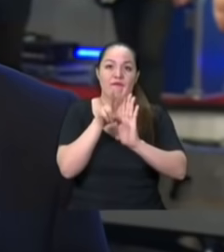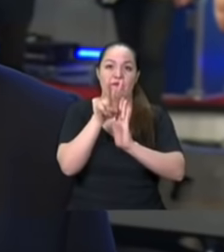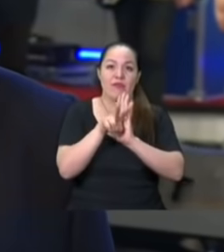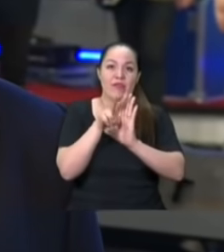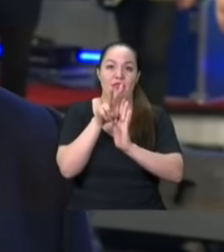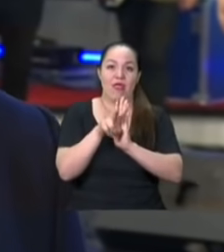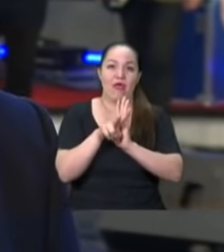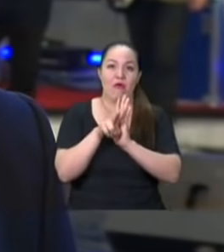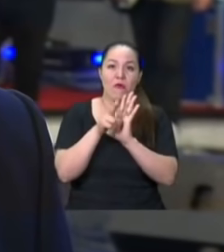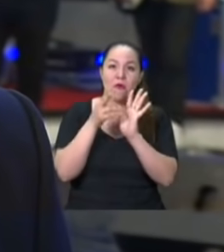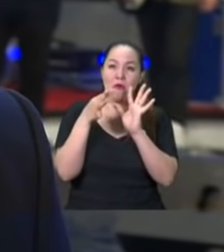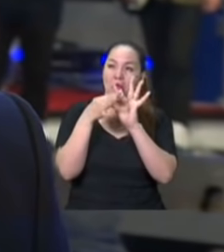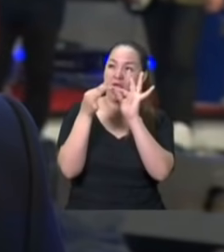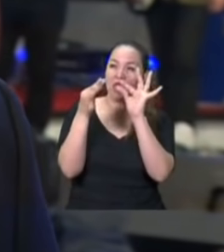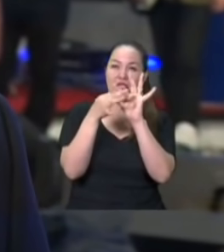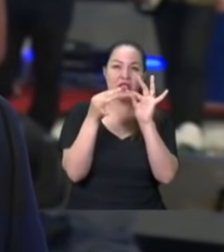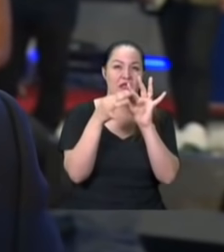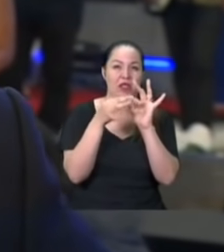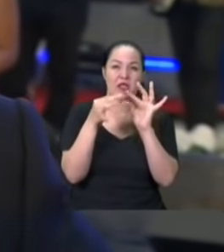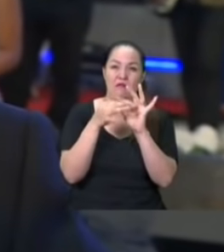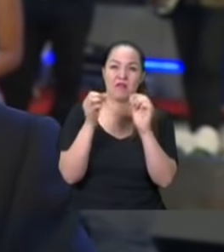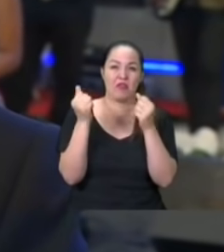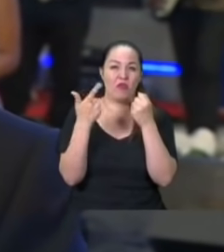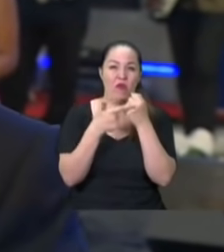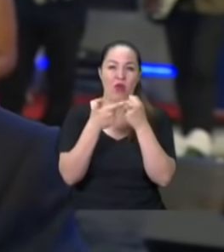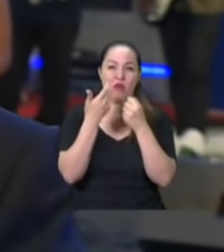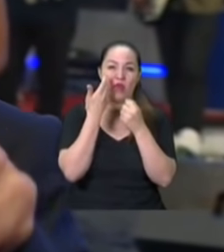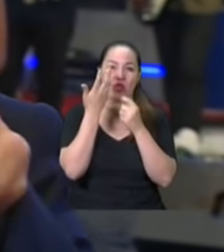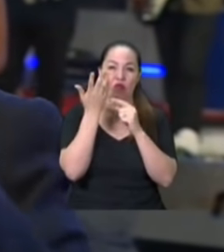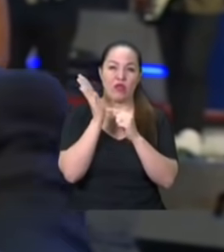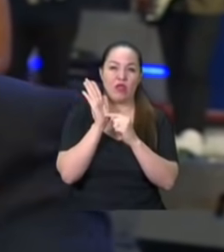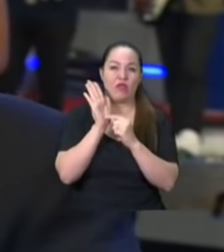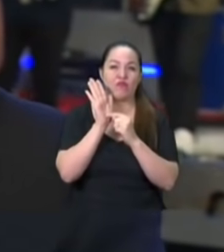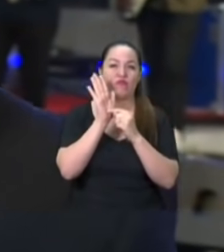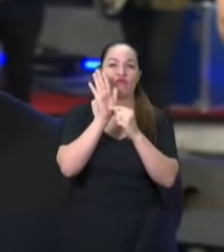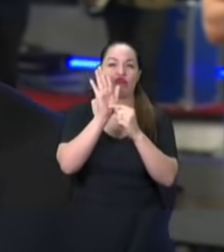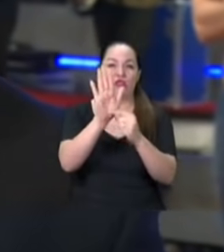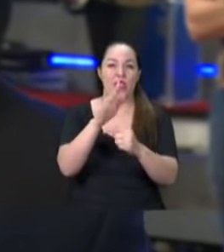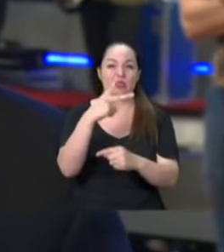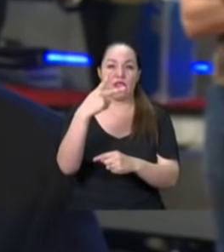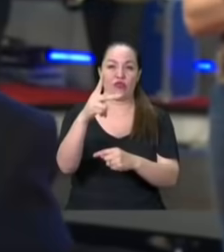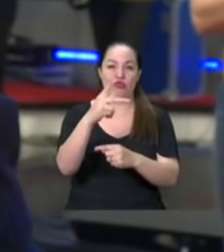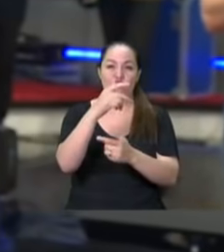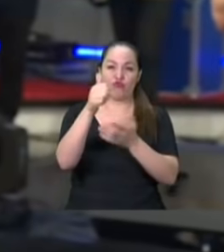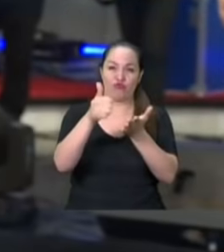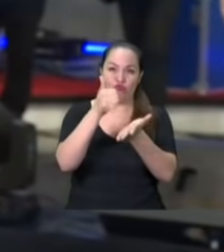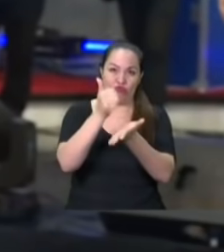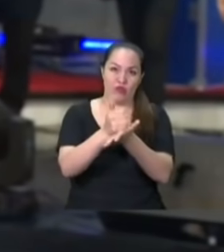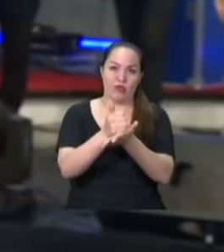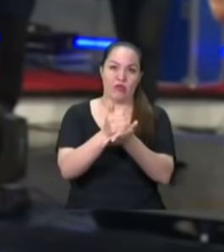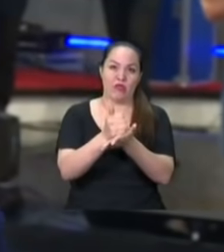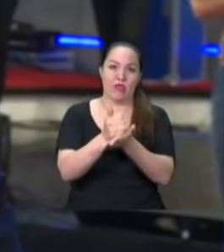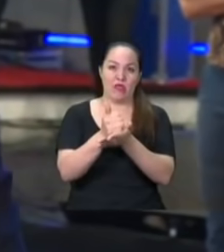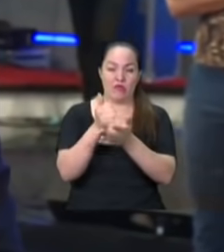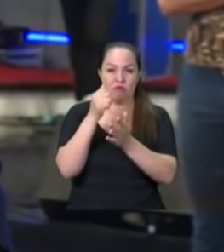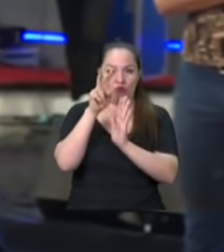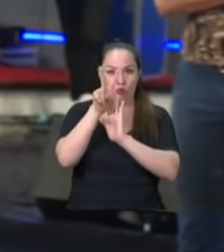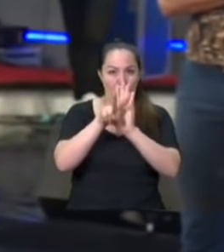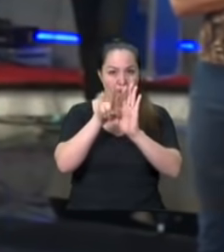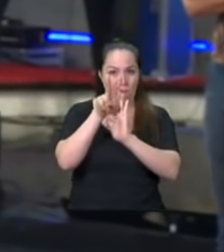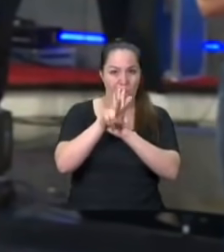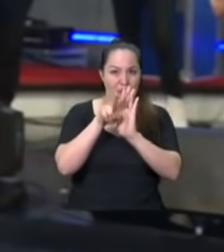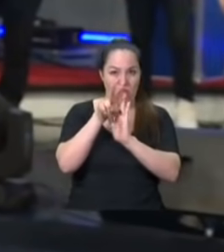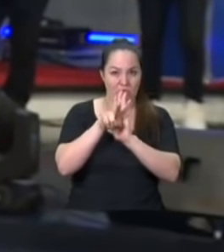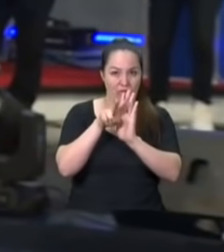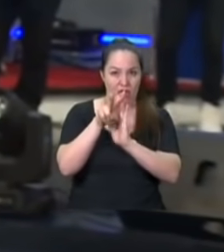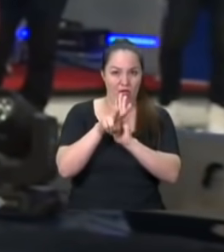que tú quieras mostrar en televisión de tu ciudad. Me grabas el video como si tú fueras